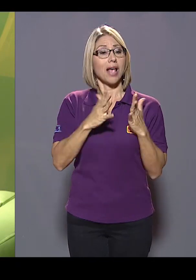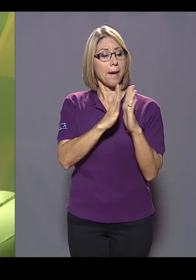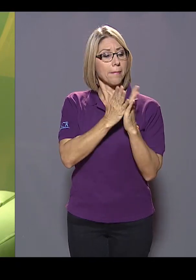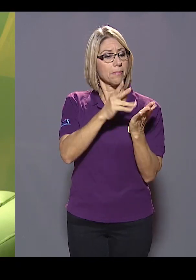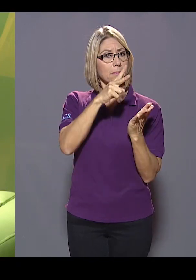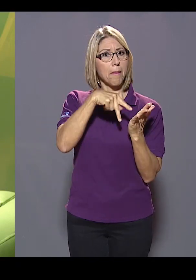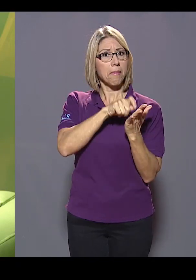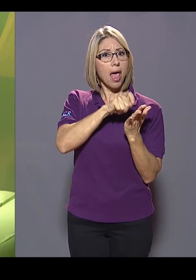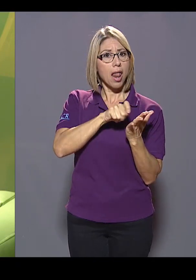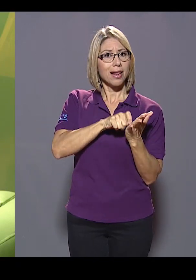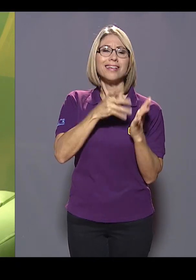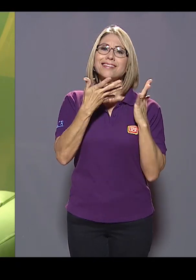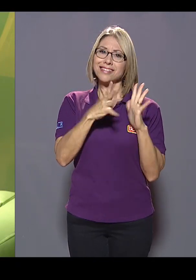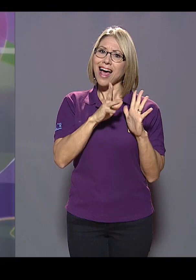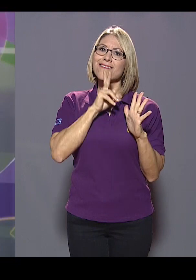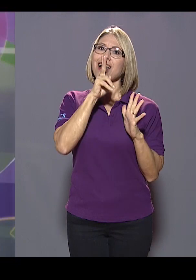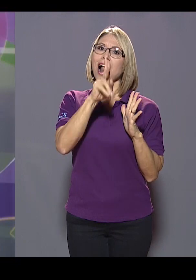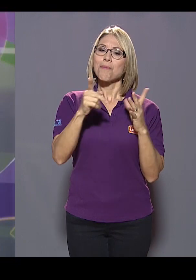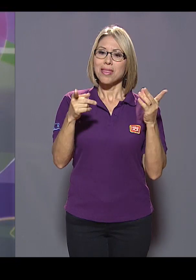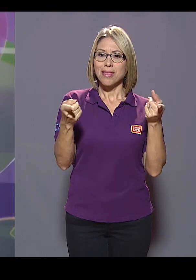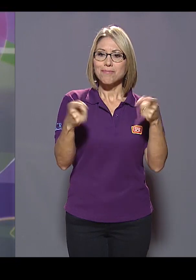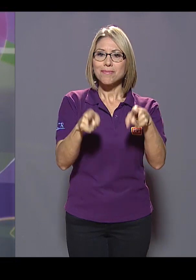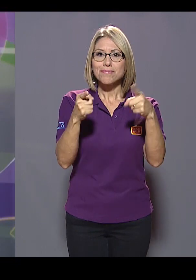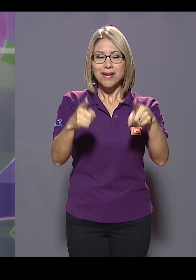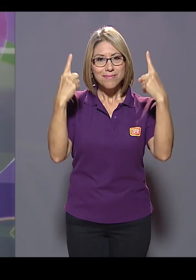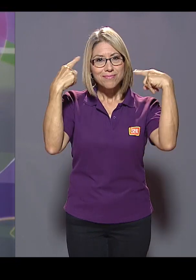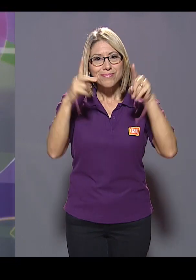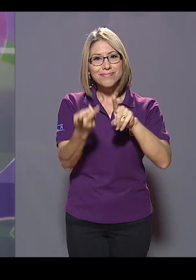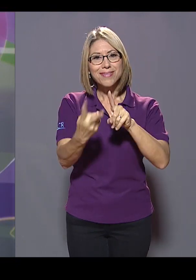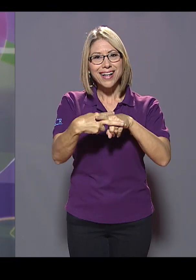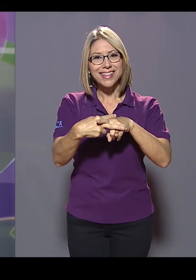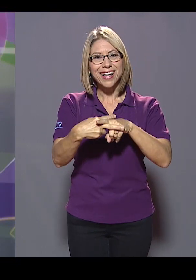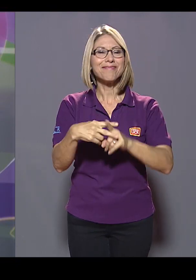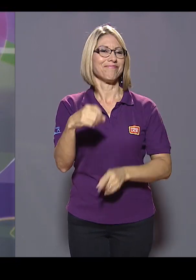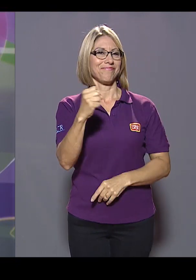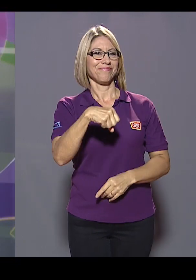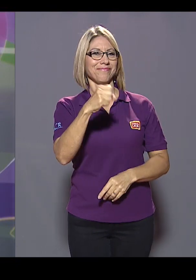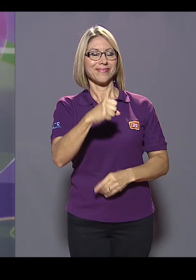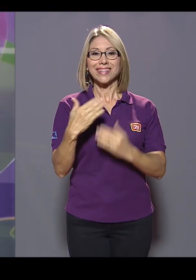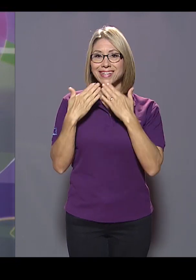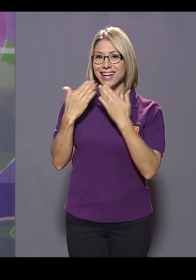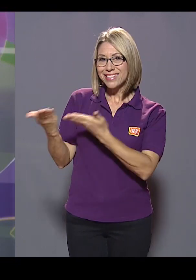del papel a la práctica, ¿verdad? Que es lo que todos aspiramos. Así es. Muchísimas gracias, don Eric,